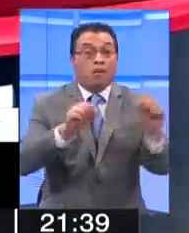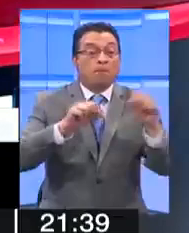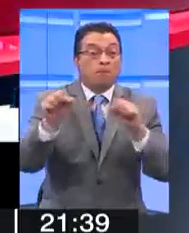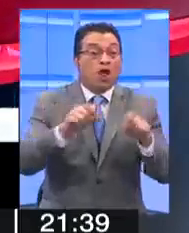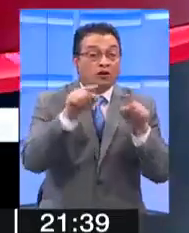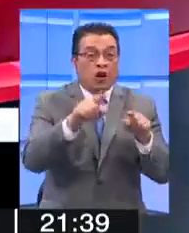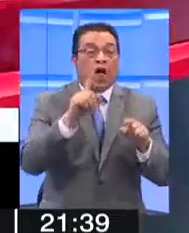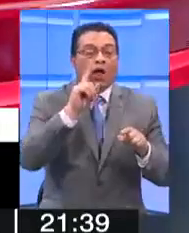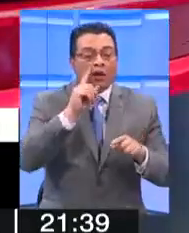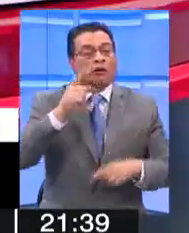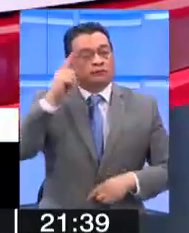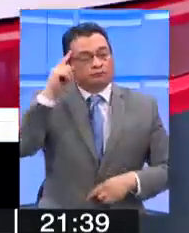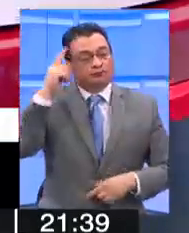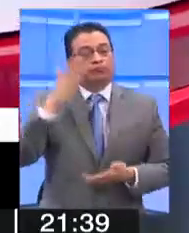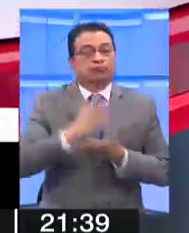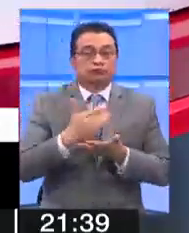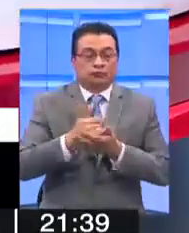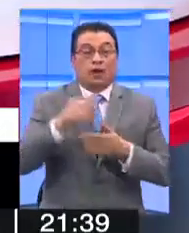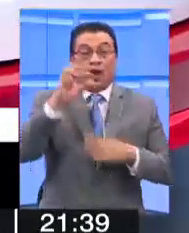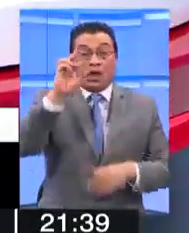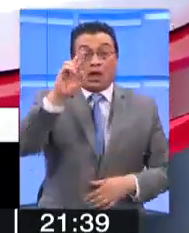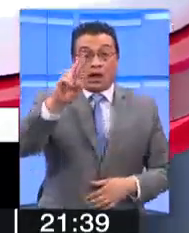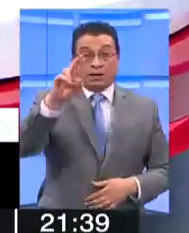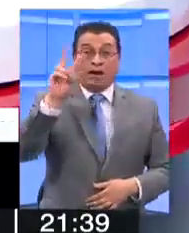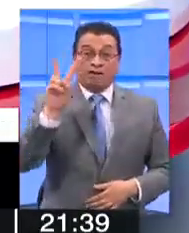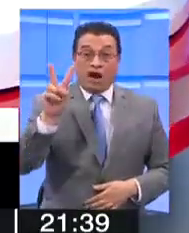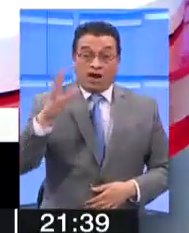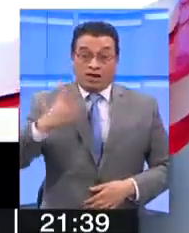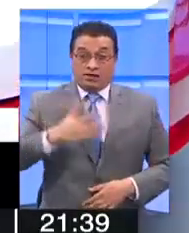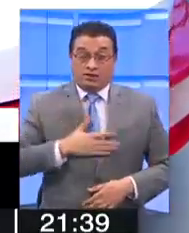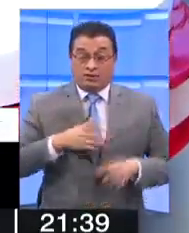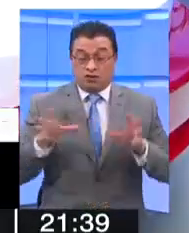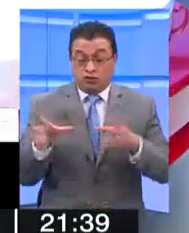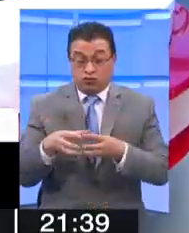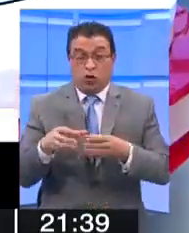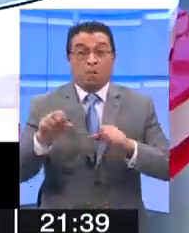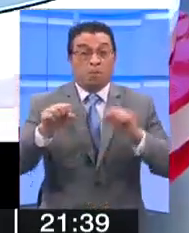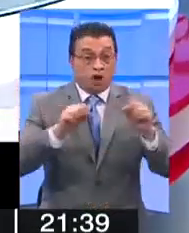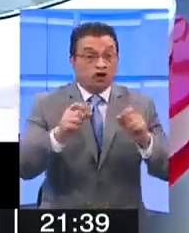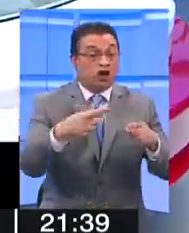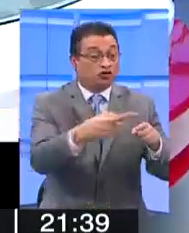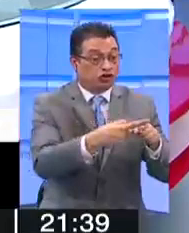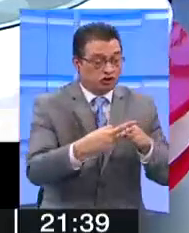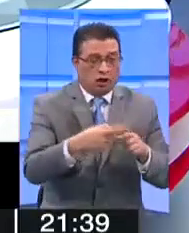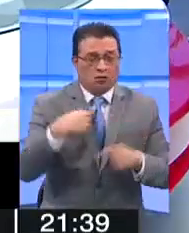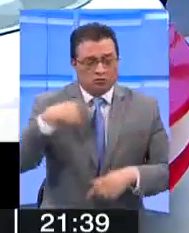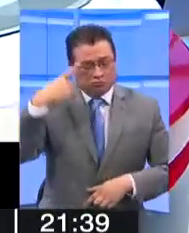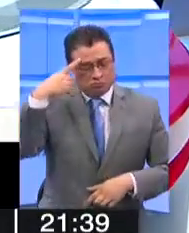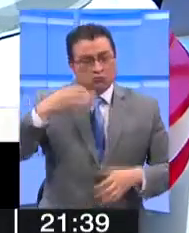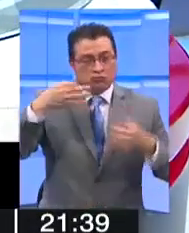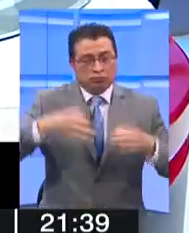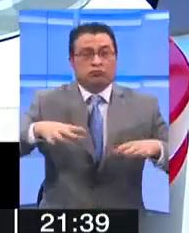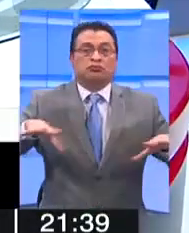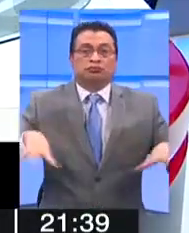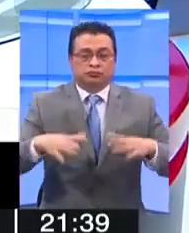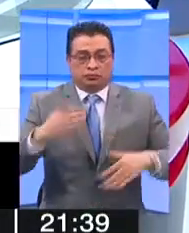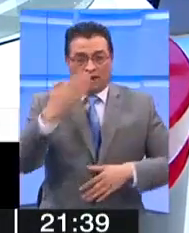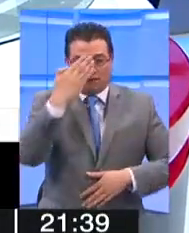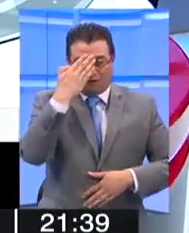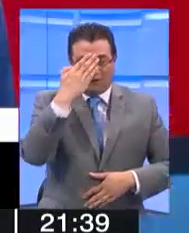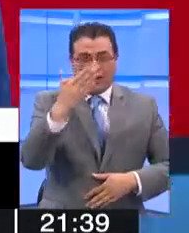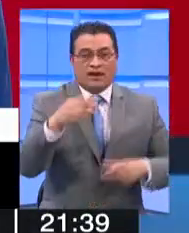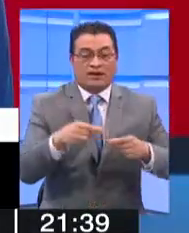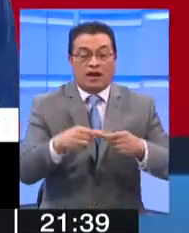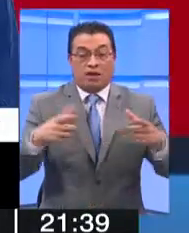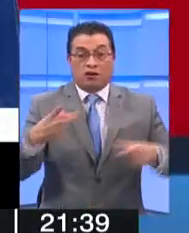¿ya? Revolución Democrática, conjunto con otras organizaciones políticas y sociales, decidimos hacer el intento de este Frente Amplio porque veíamos